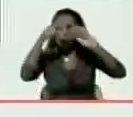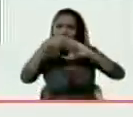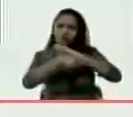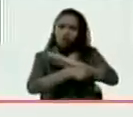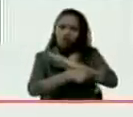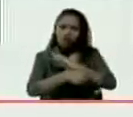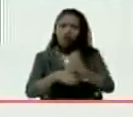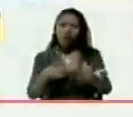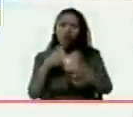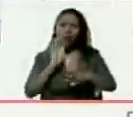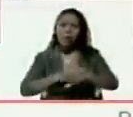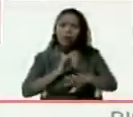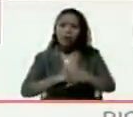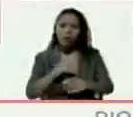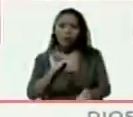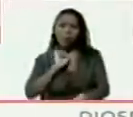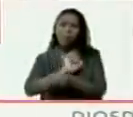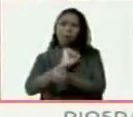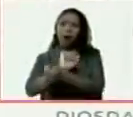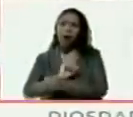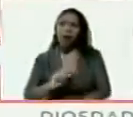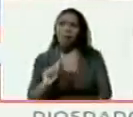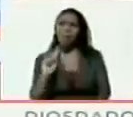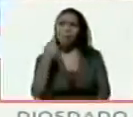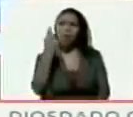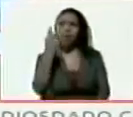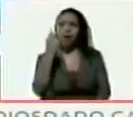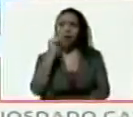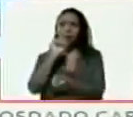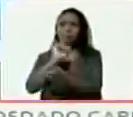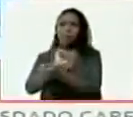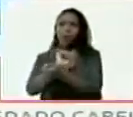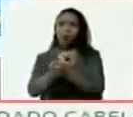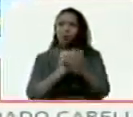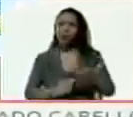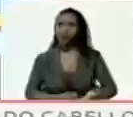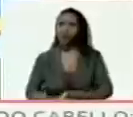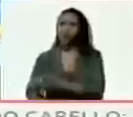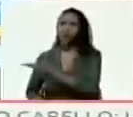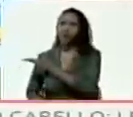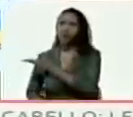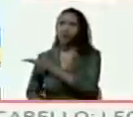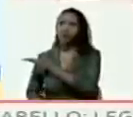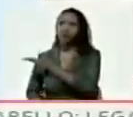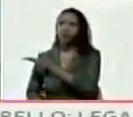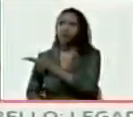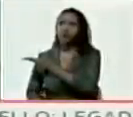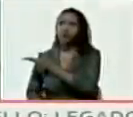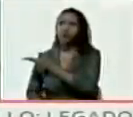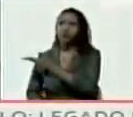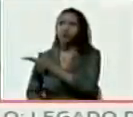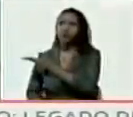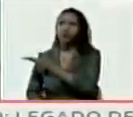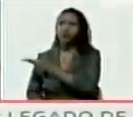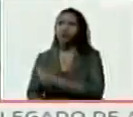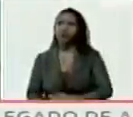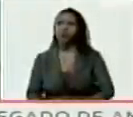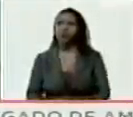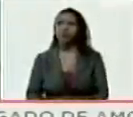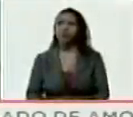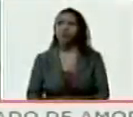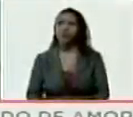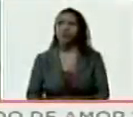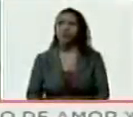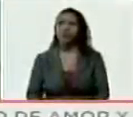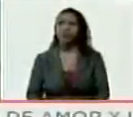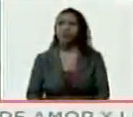y vamos a capturar a los culpables. Aquí está el primero, Climaco Medina, alias El Caracas. Aquí está su cédula de